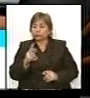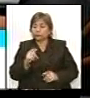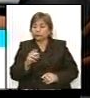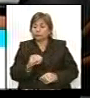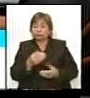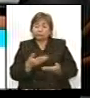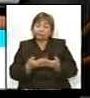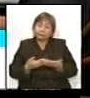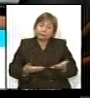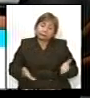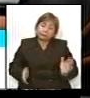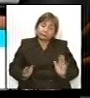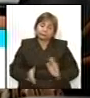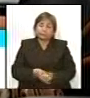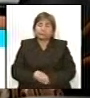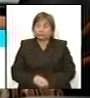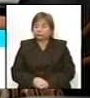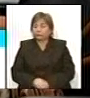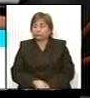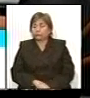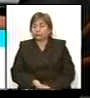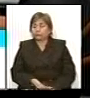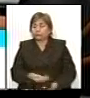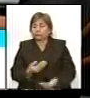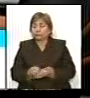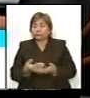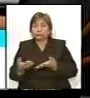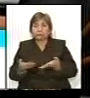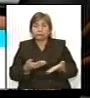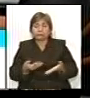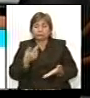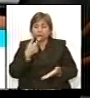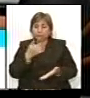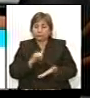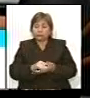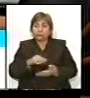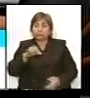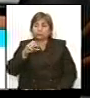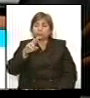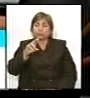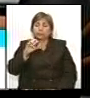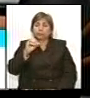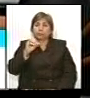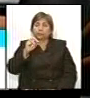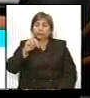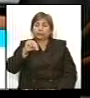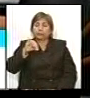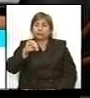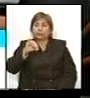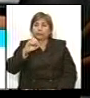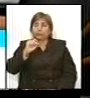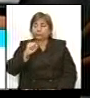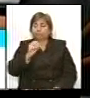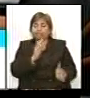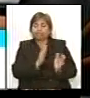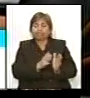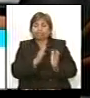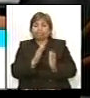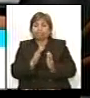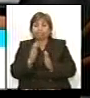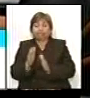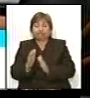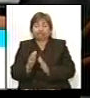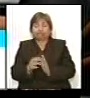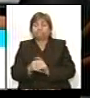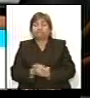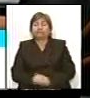Bueno, eso en cuanto al diagrama general de lo que está atendiendo el PRONIS en cuanto a lo que es saneamiento del plan. Y más bien